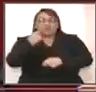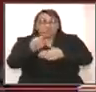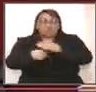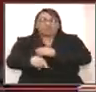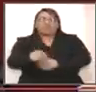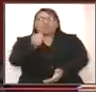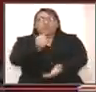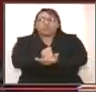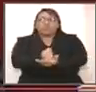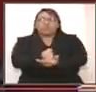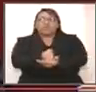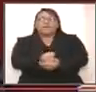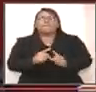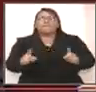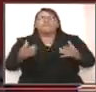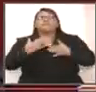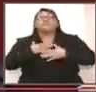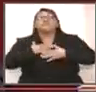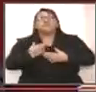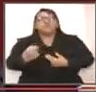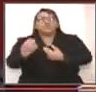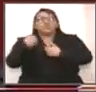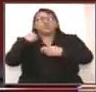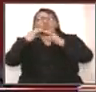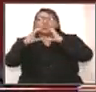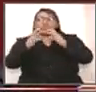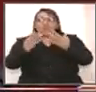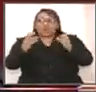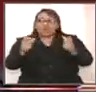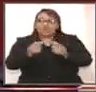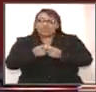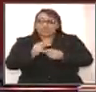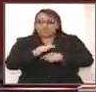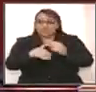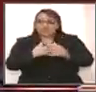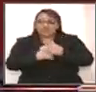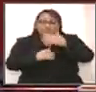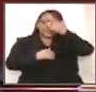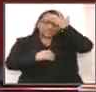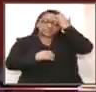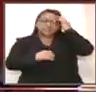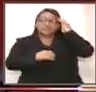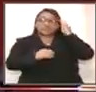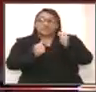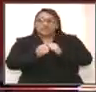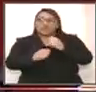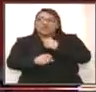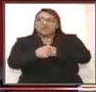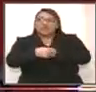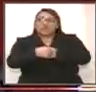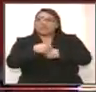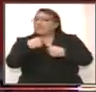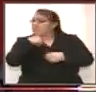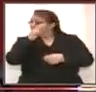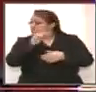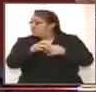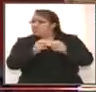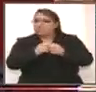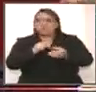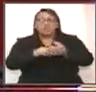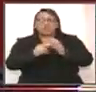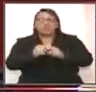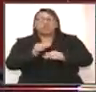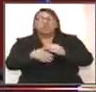pronta promulgación. Pero es mi responsabilidad comunicar a esta comisión y al Pleno de los tiempos con los que cuenta el Perú y de dar